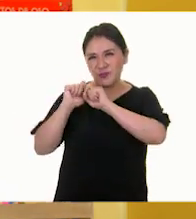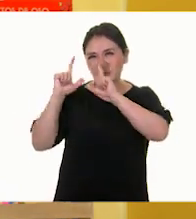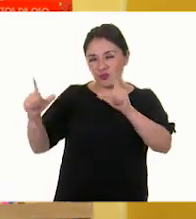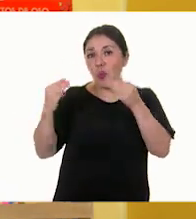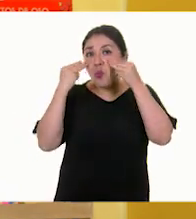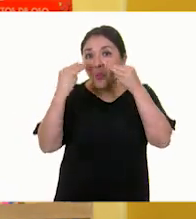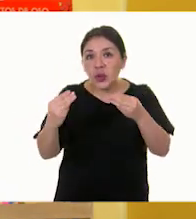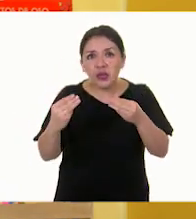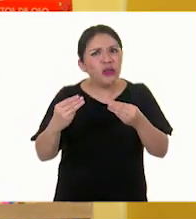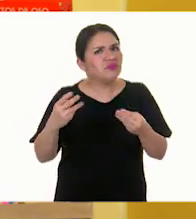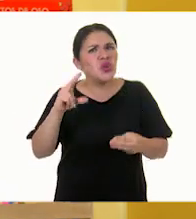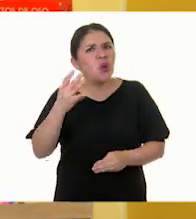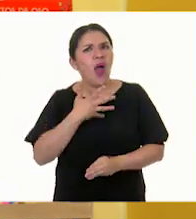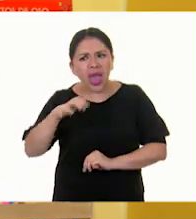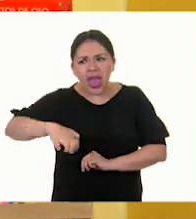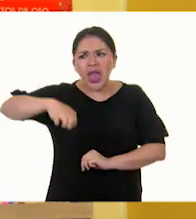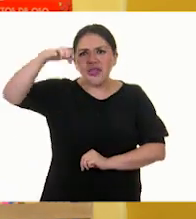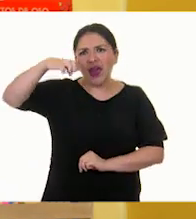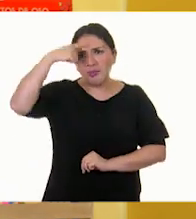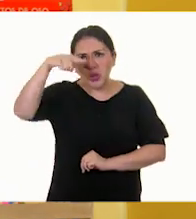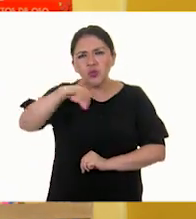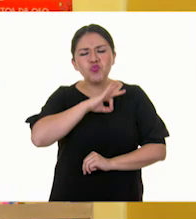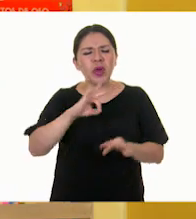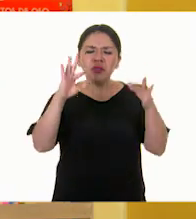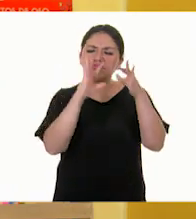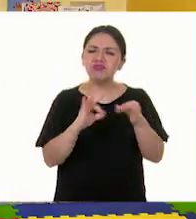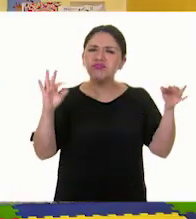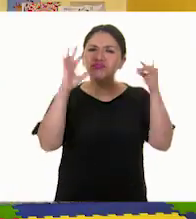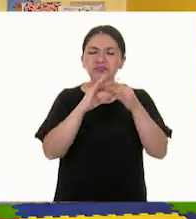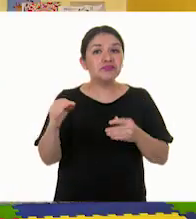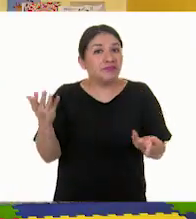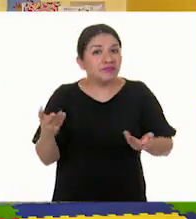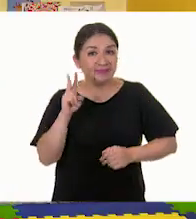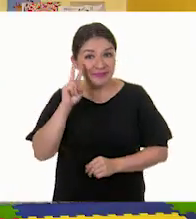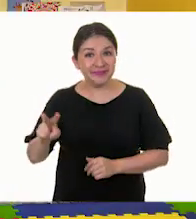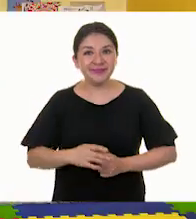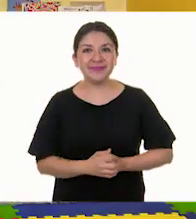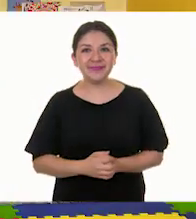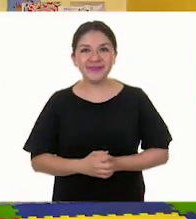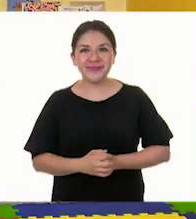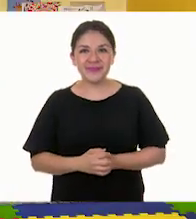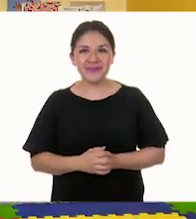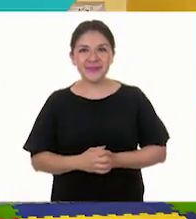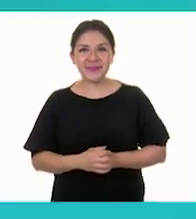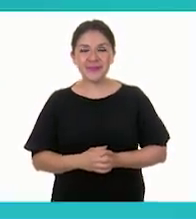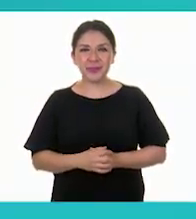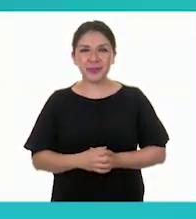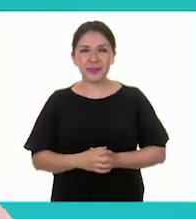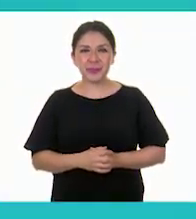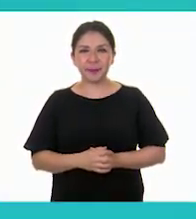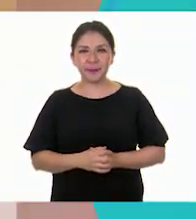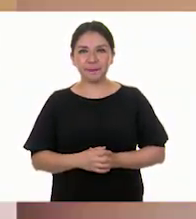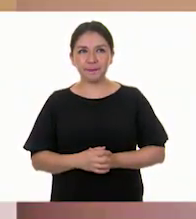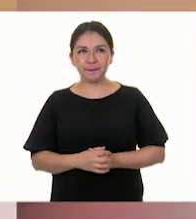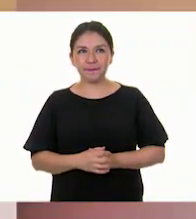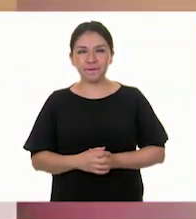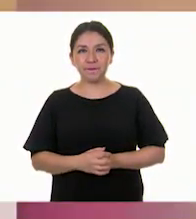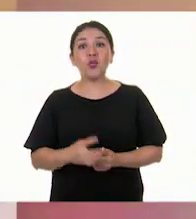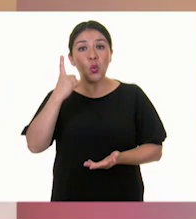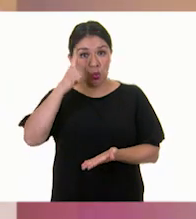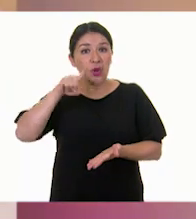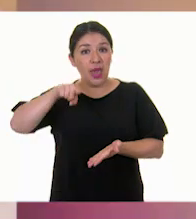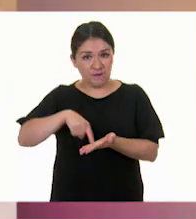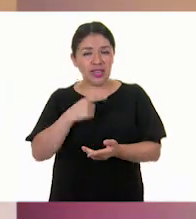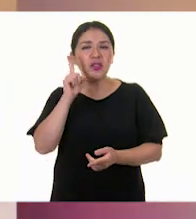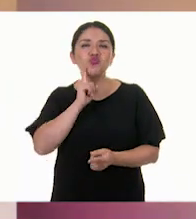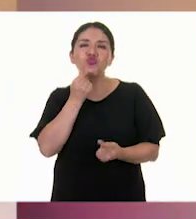demuestran que no hay edad para ser narradoras y narradores. ¡Vamos a verlos! Había una vez